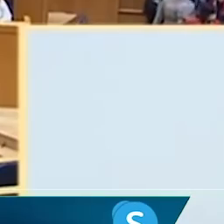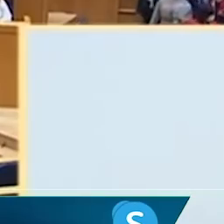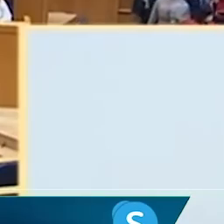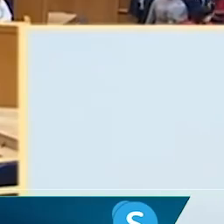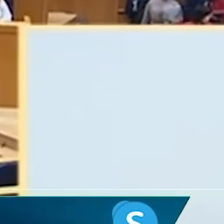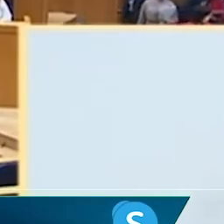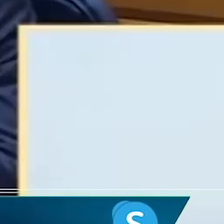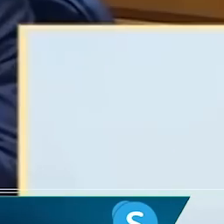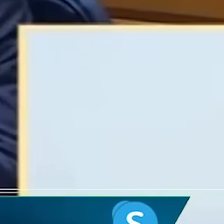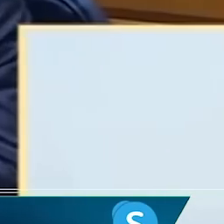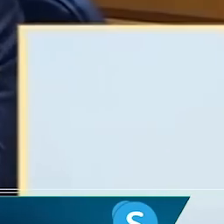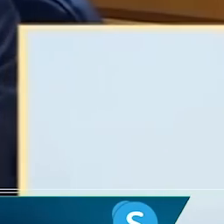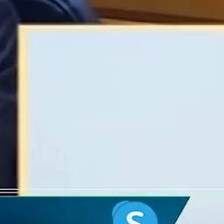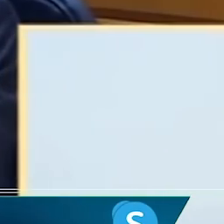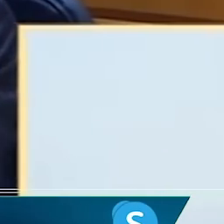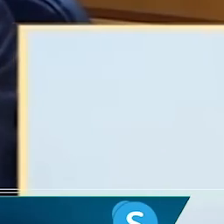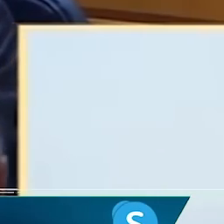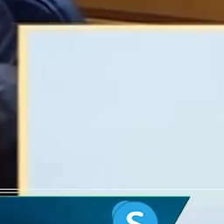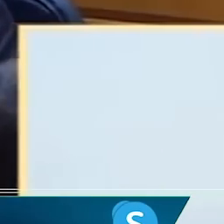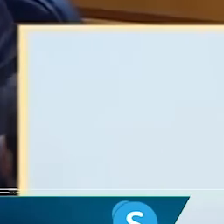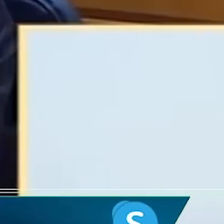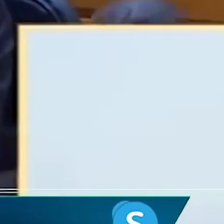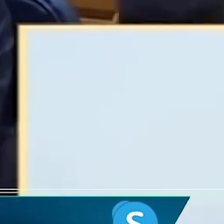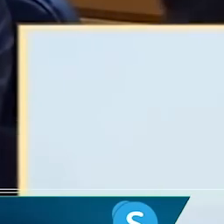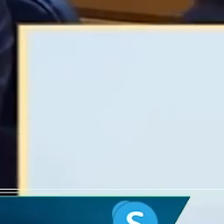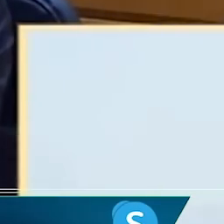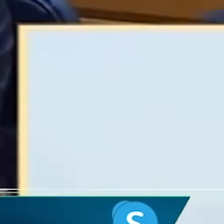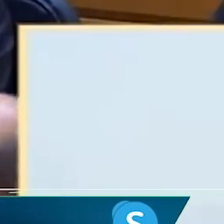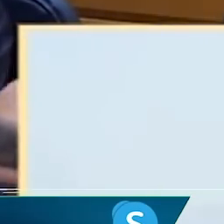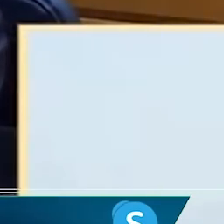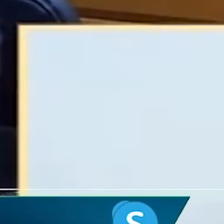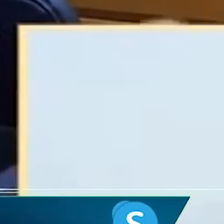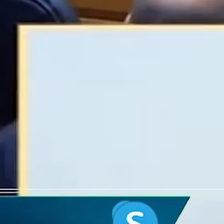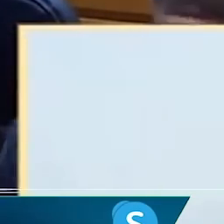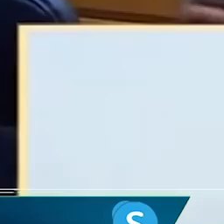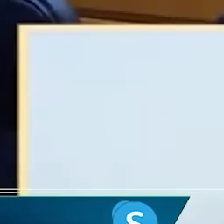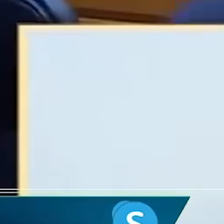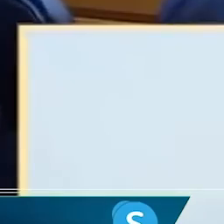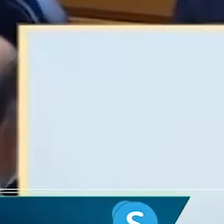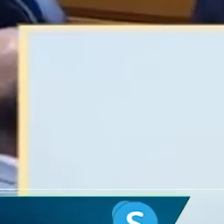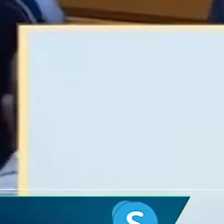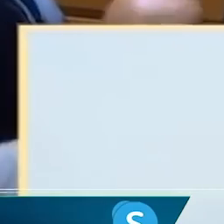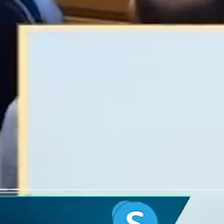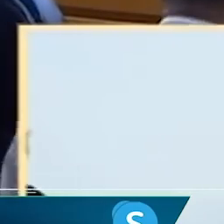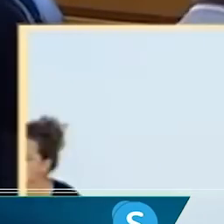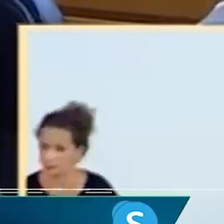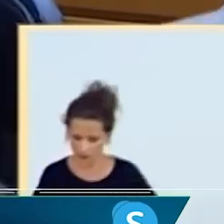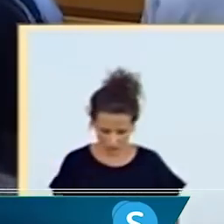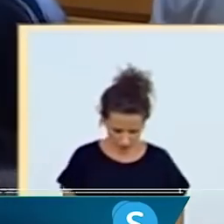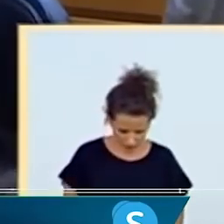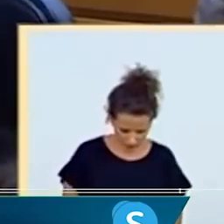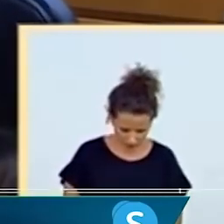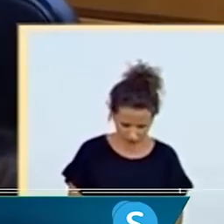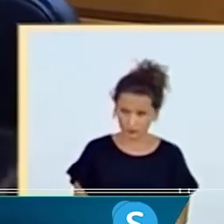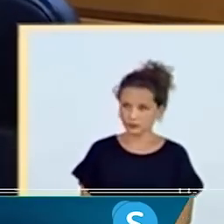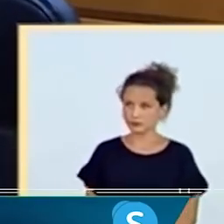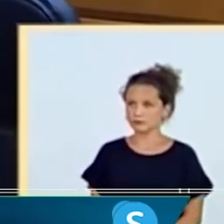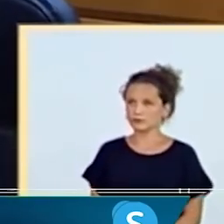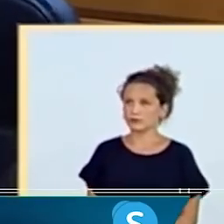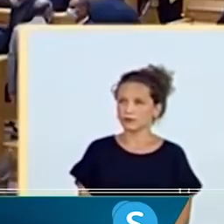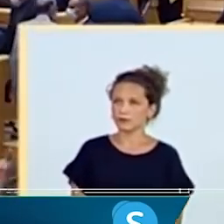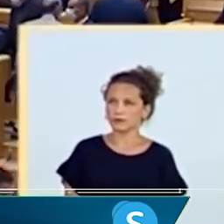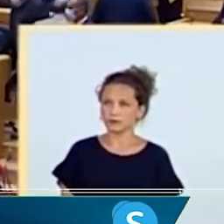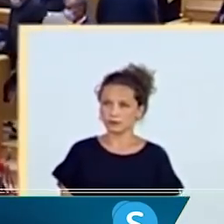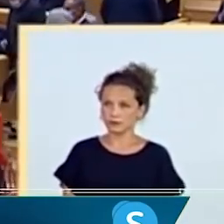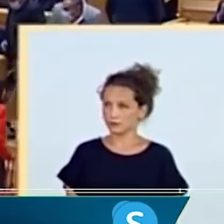por tanto a mí me da ya digo que me corroe profundamente me cabrea profundamente que haya dicho esto señor el presente gobierno